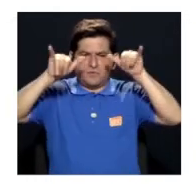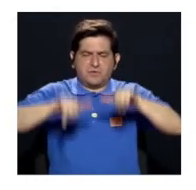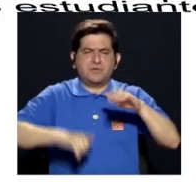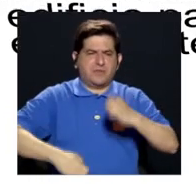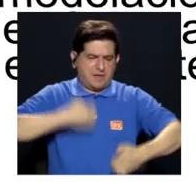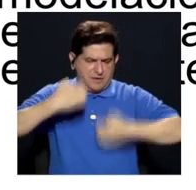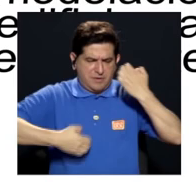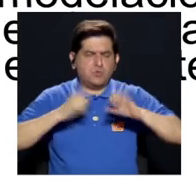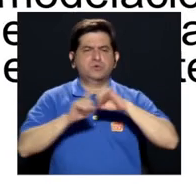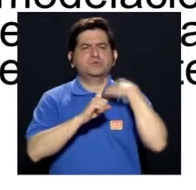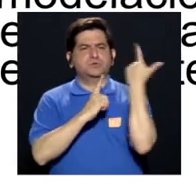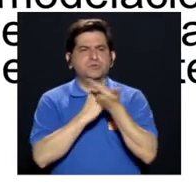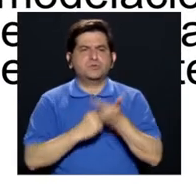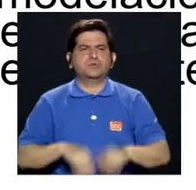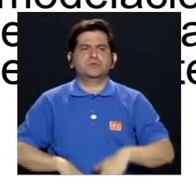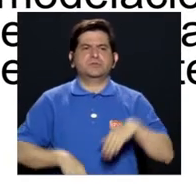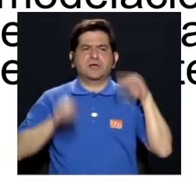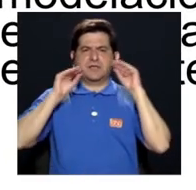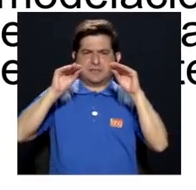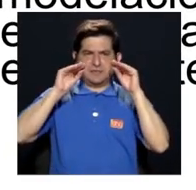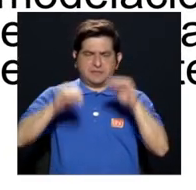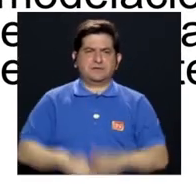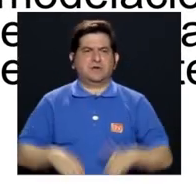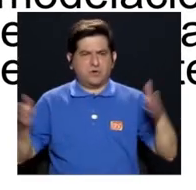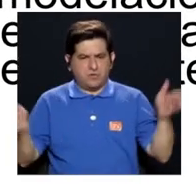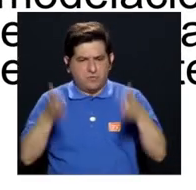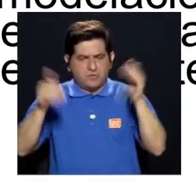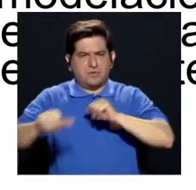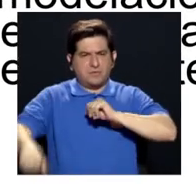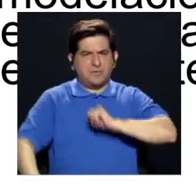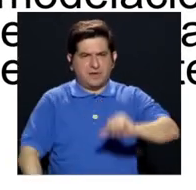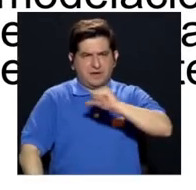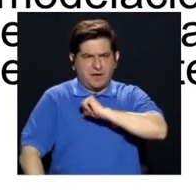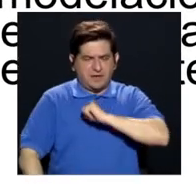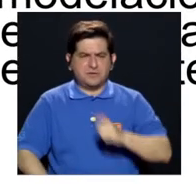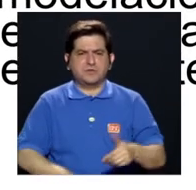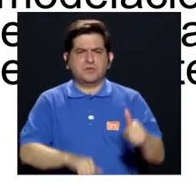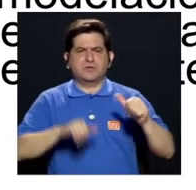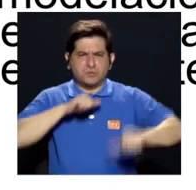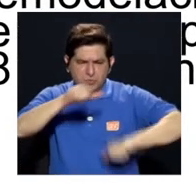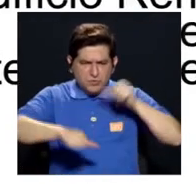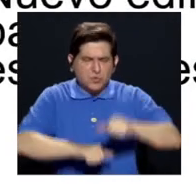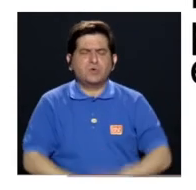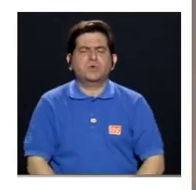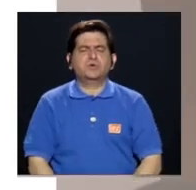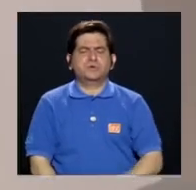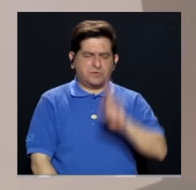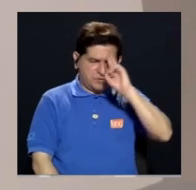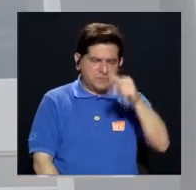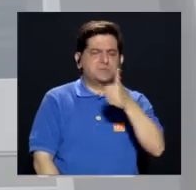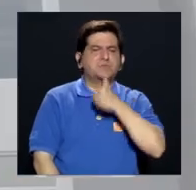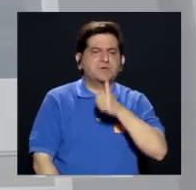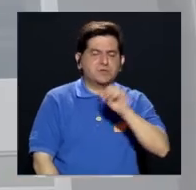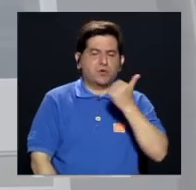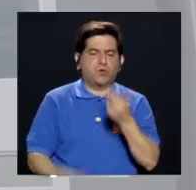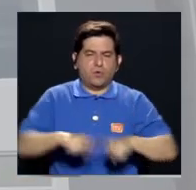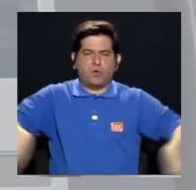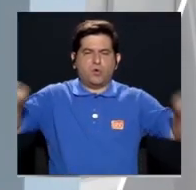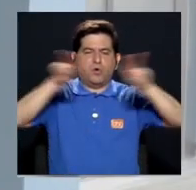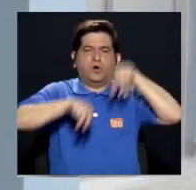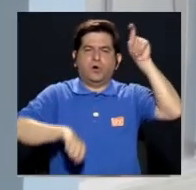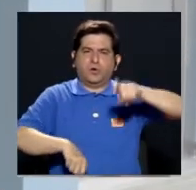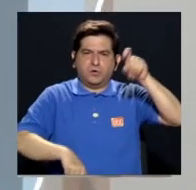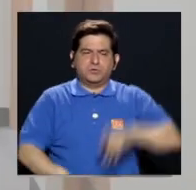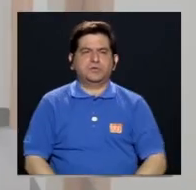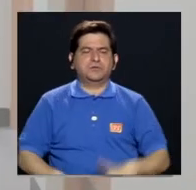estabilidad emocional, social y académica, fomentando actitudes de perseverancia, respeto, tolerancia y otros valores